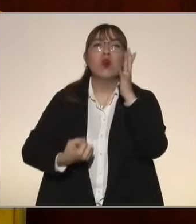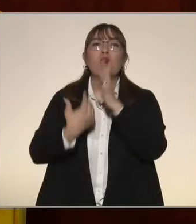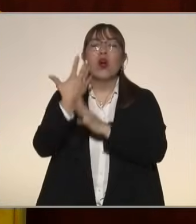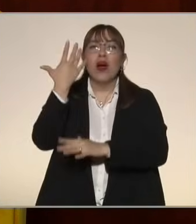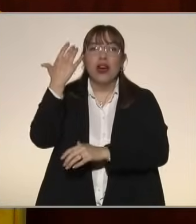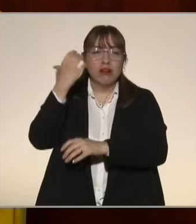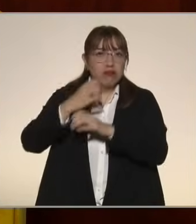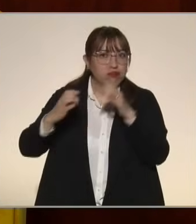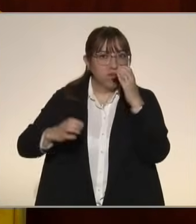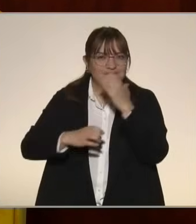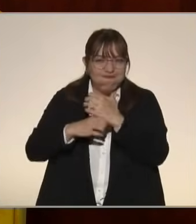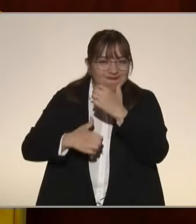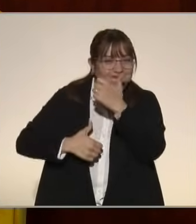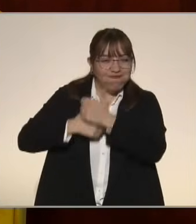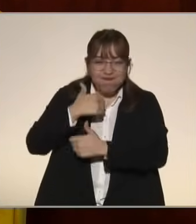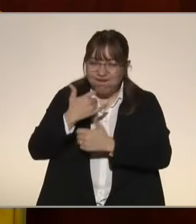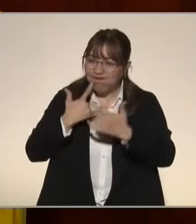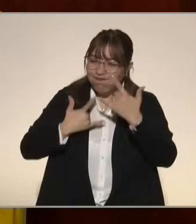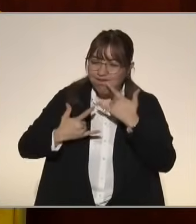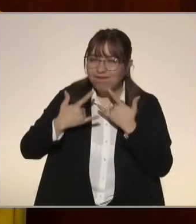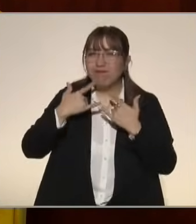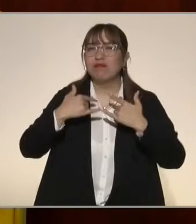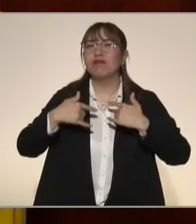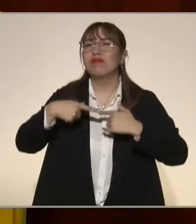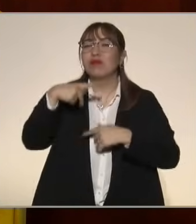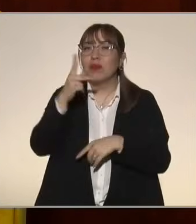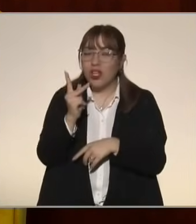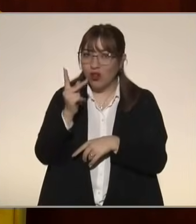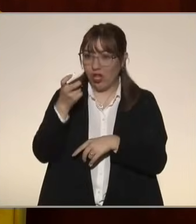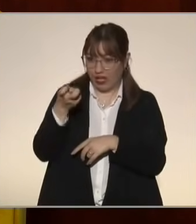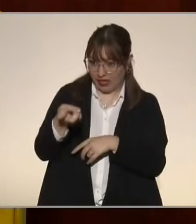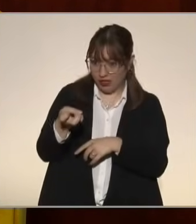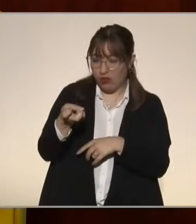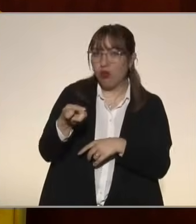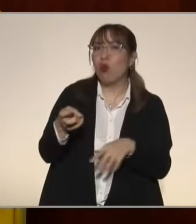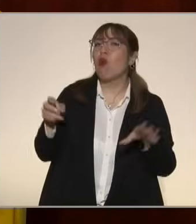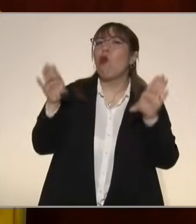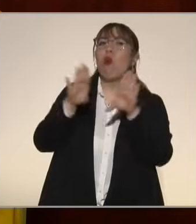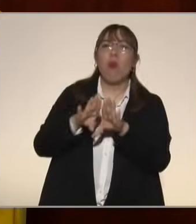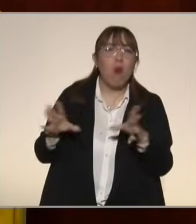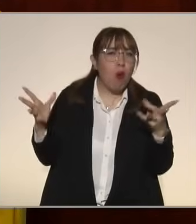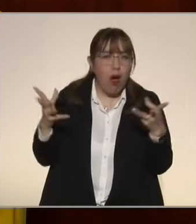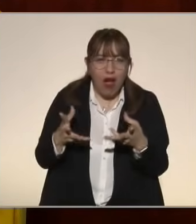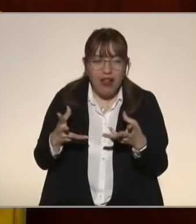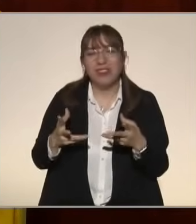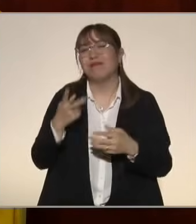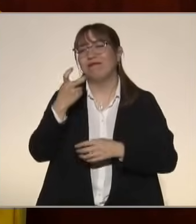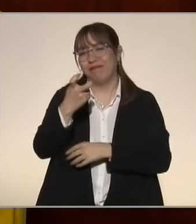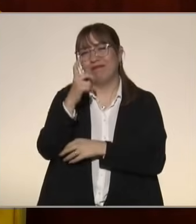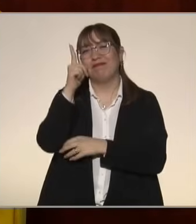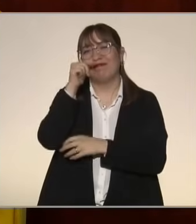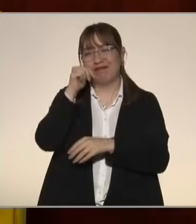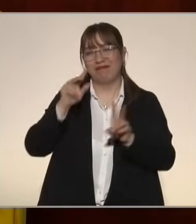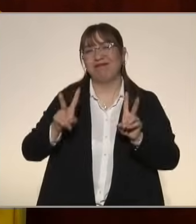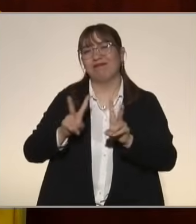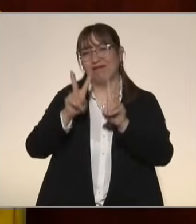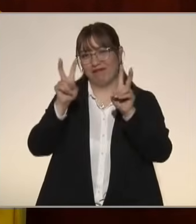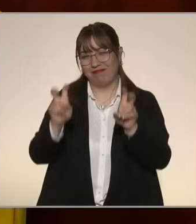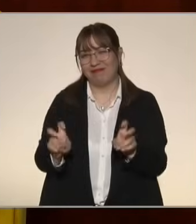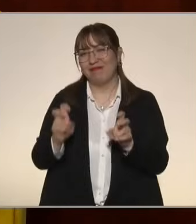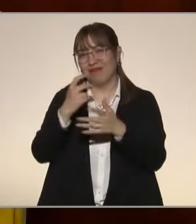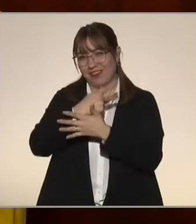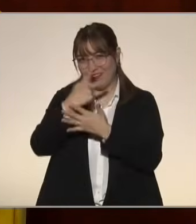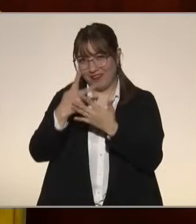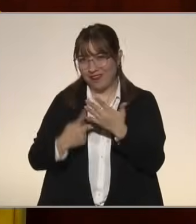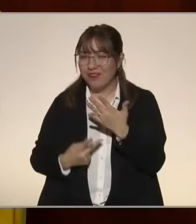vienen, pero también no solo es qué queremos hacer, sino cómo lo vamos a hacer. Y de eso vamos a hablar en el programa Prepárate para el fin de